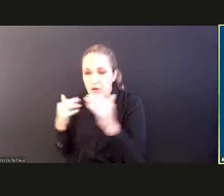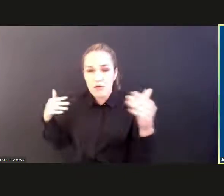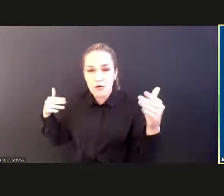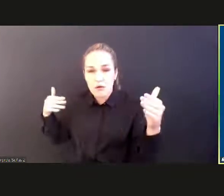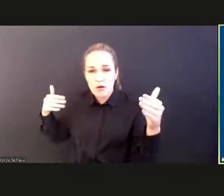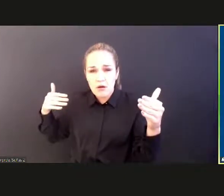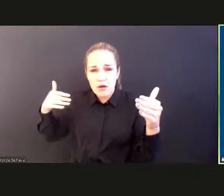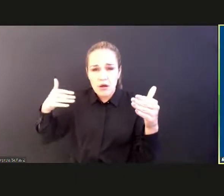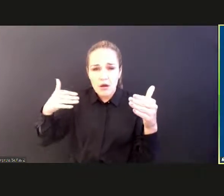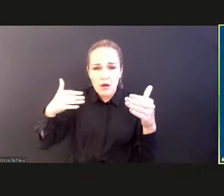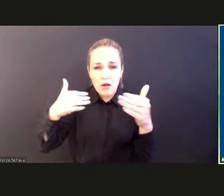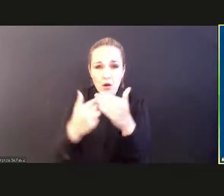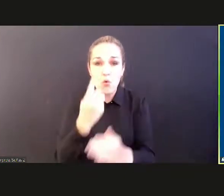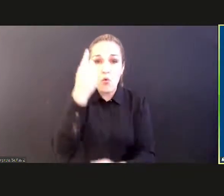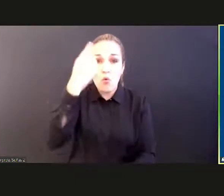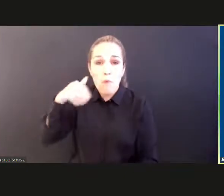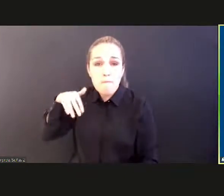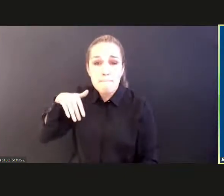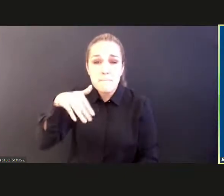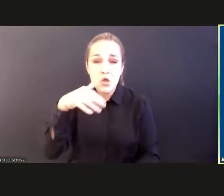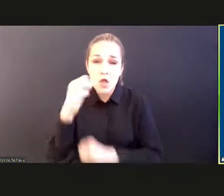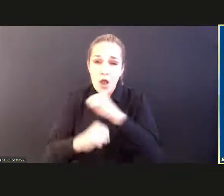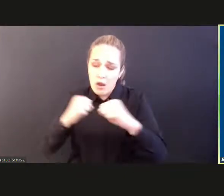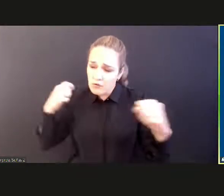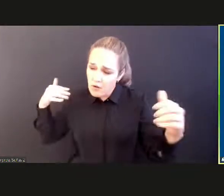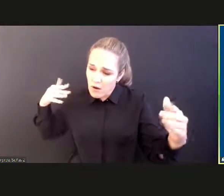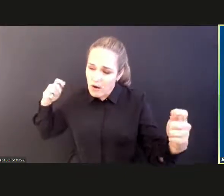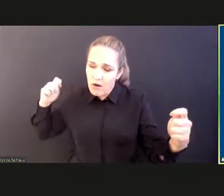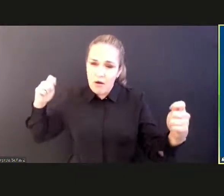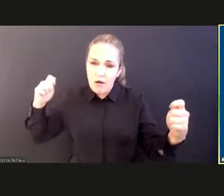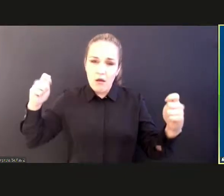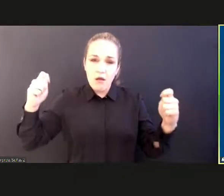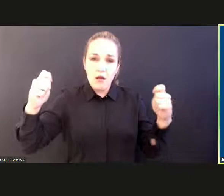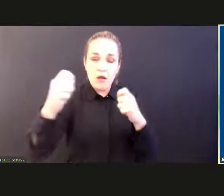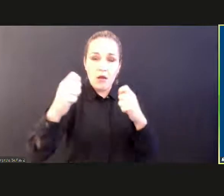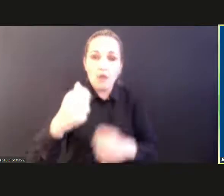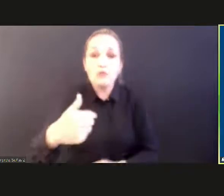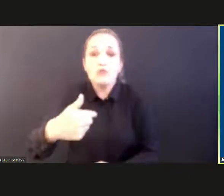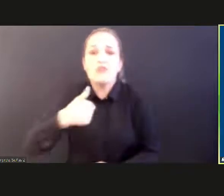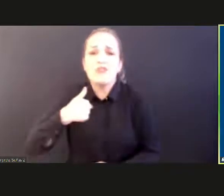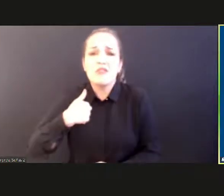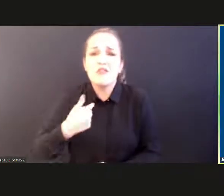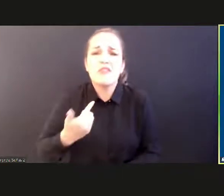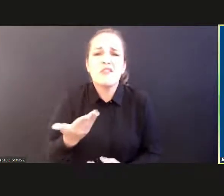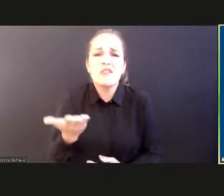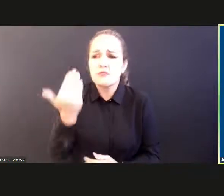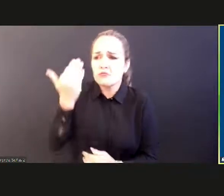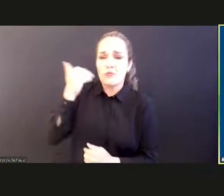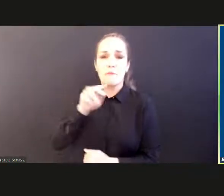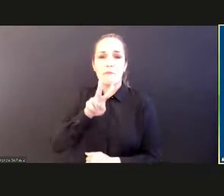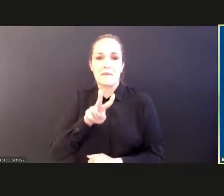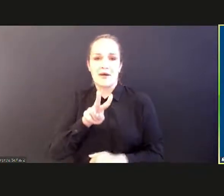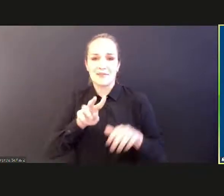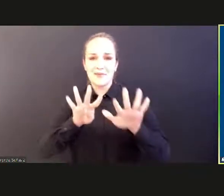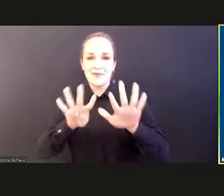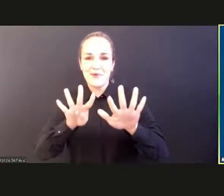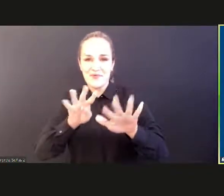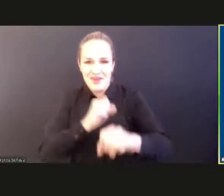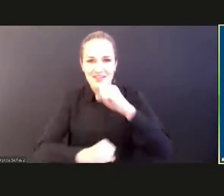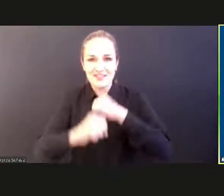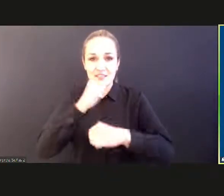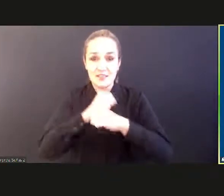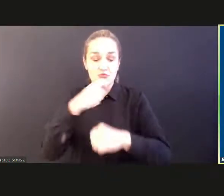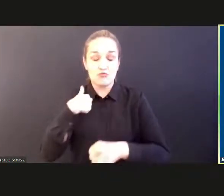Yo comencé mi trabajo, mi vida profesional, hace 29 años como